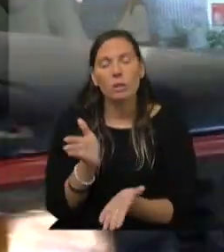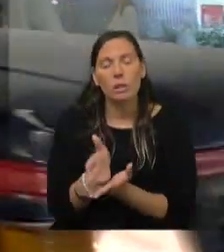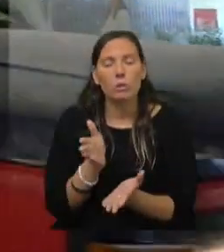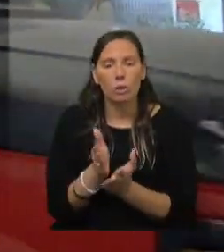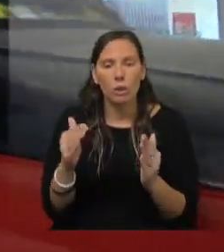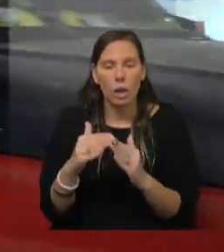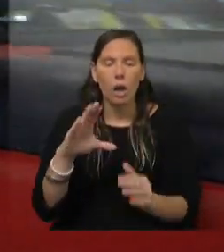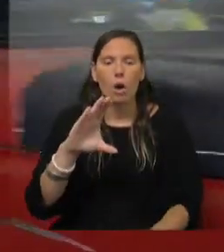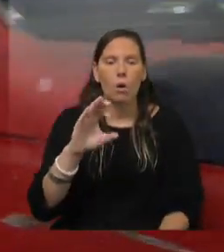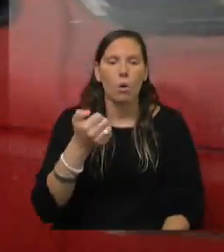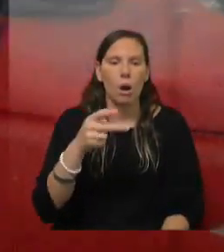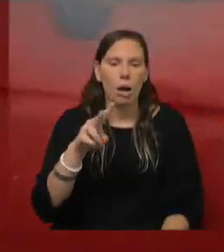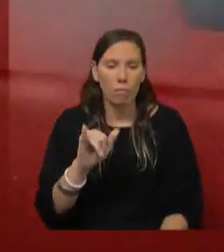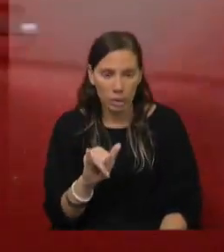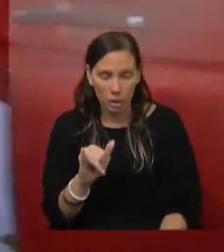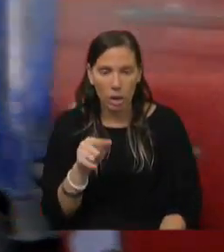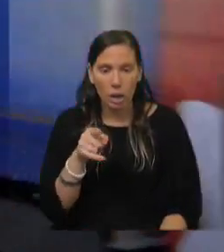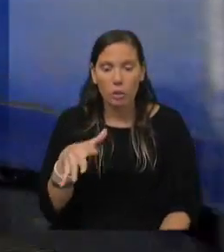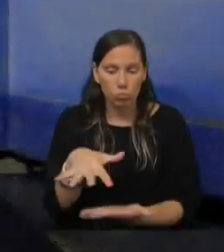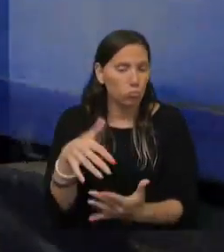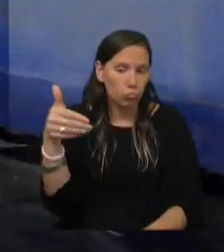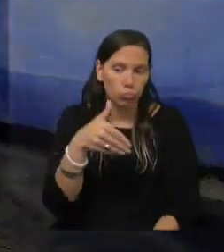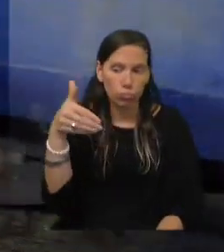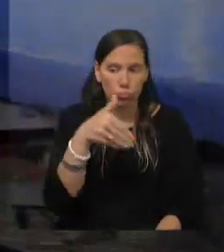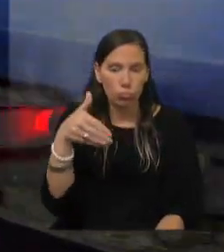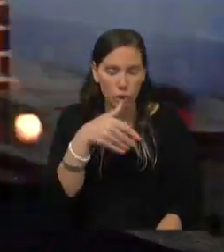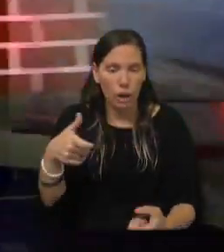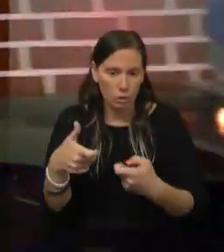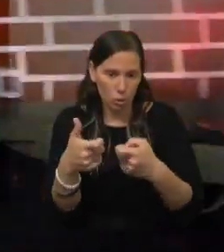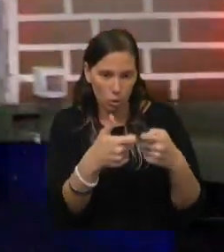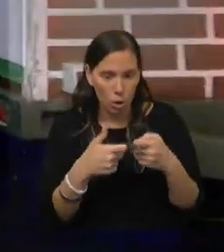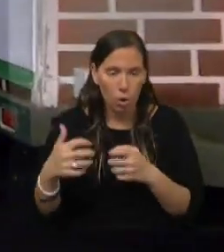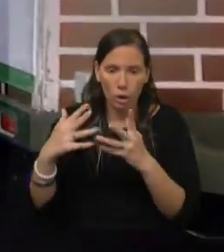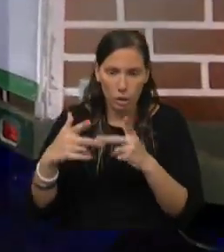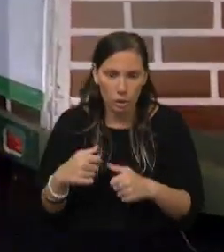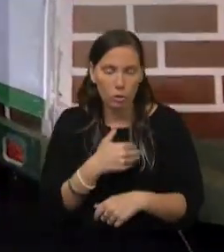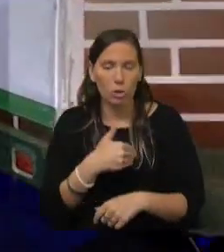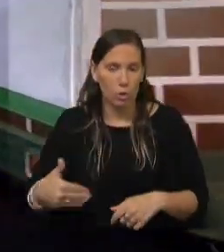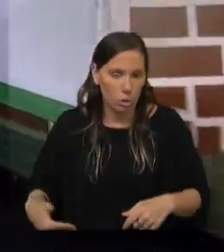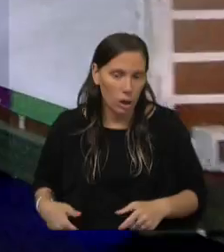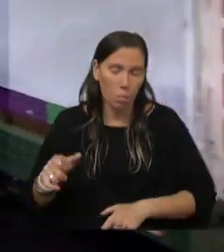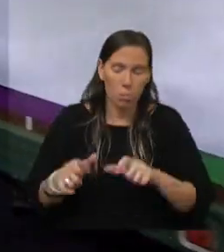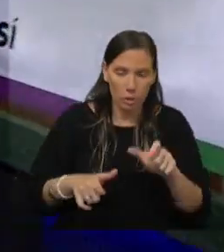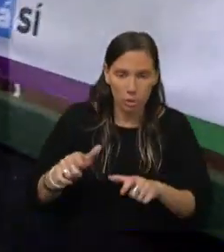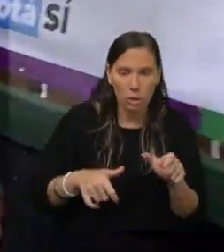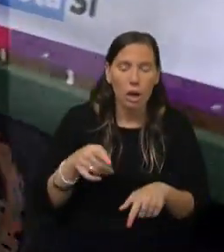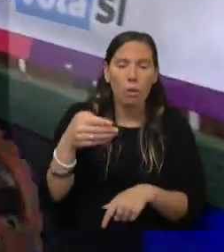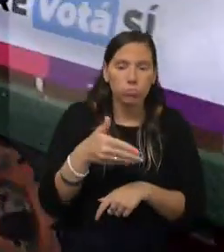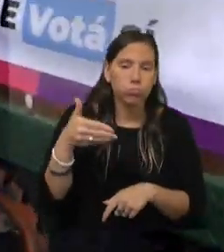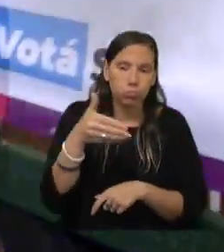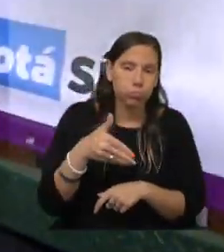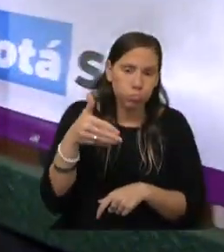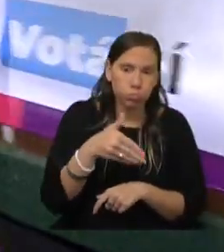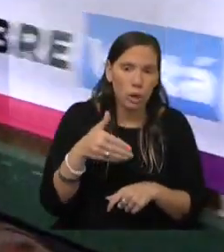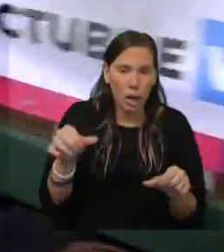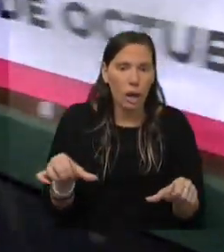siglas coab que es un espacio de participación de la sociedad civil de las actores institucionales y del estado en torno a la